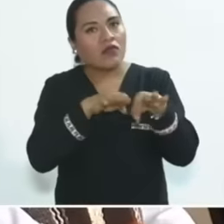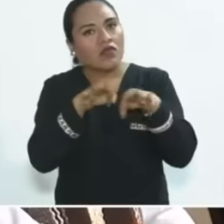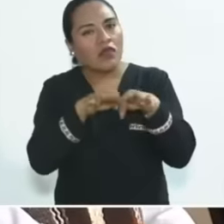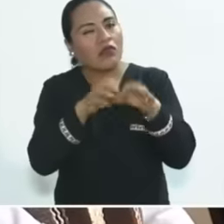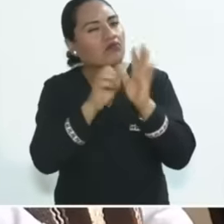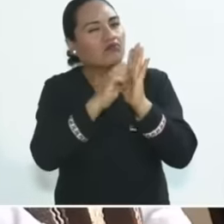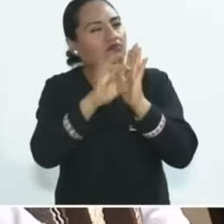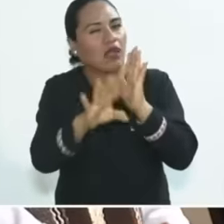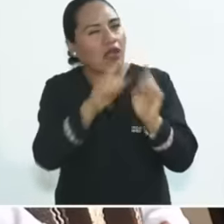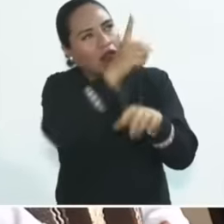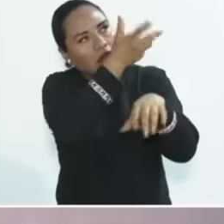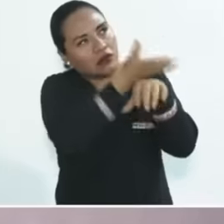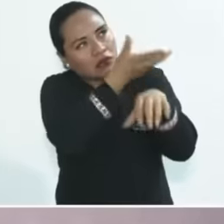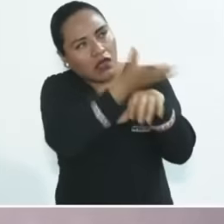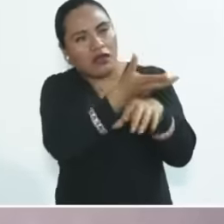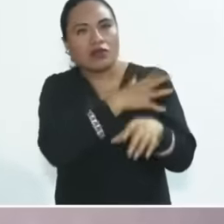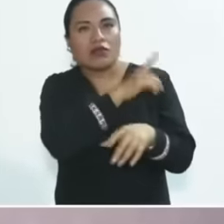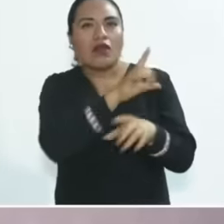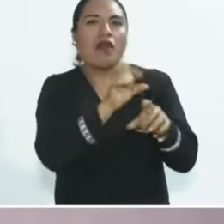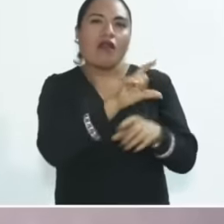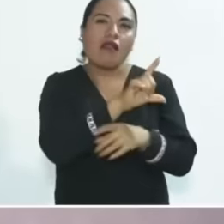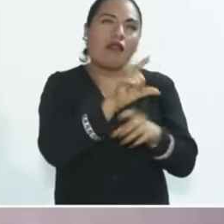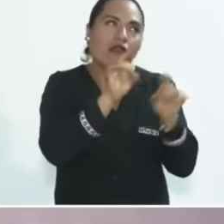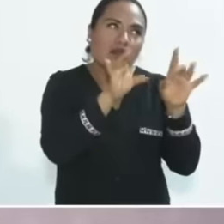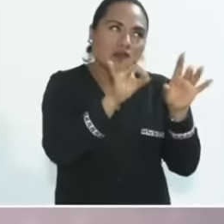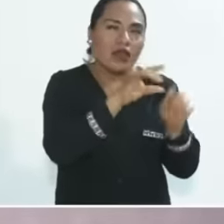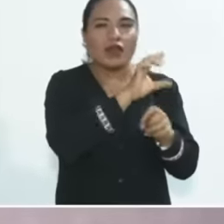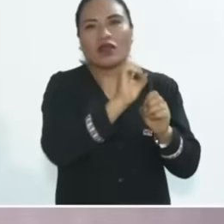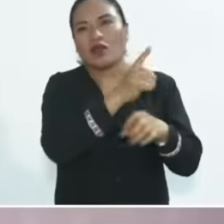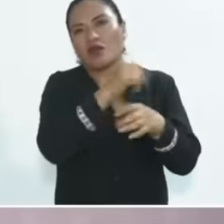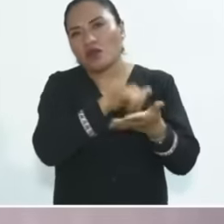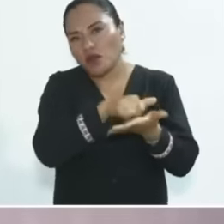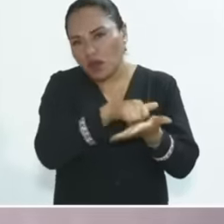Los Ángeles, en Nueva York, en la Ciudad de México,